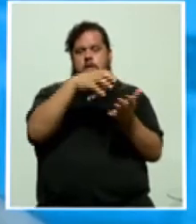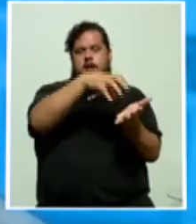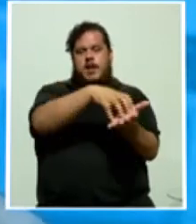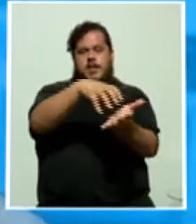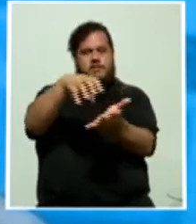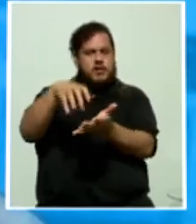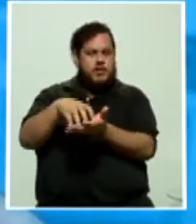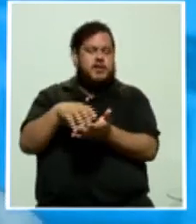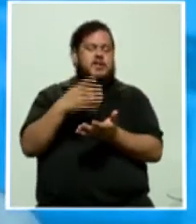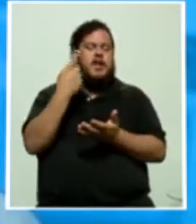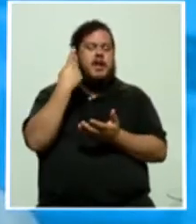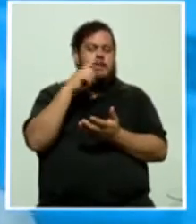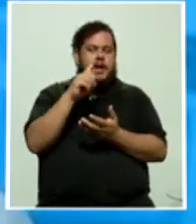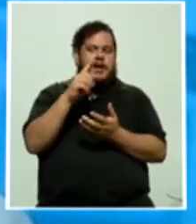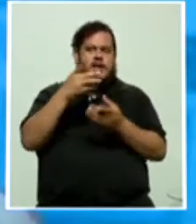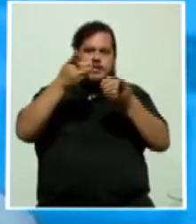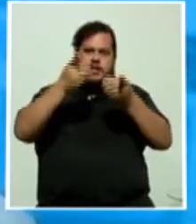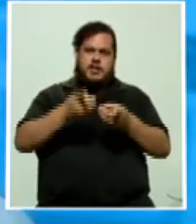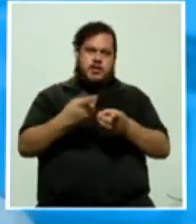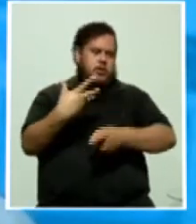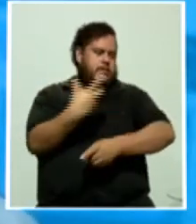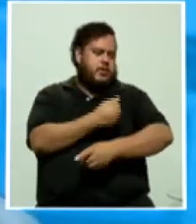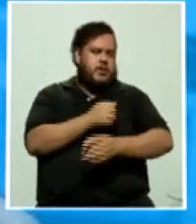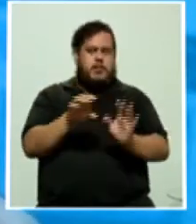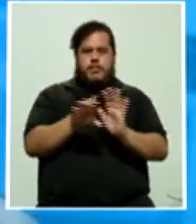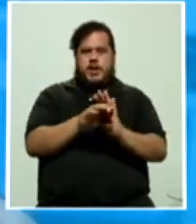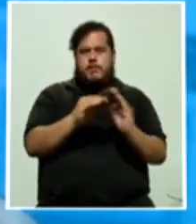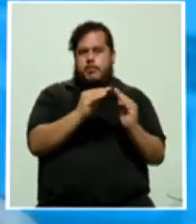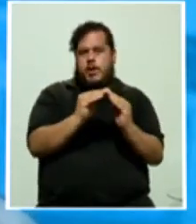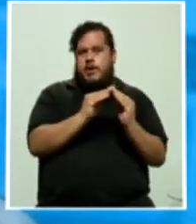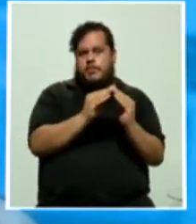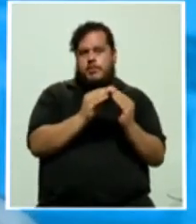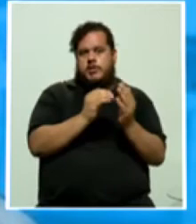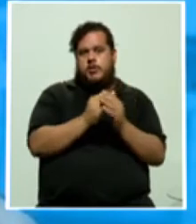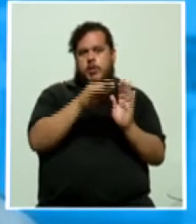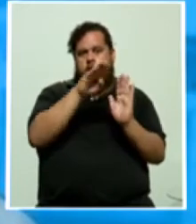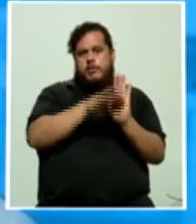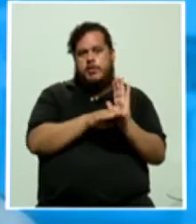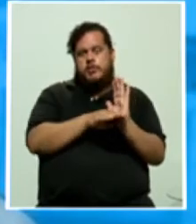vez que se decidió vacunar, por ejemplo, a la población